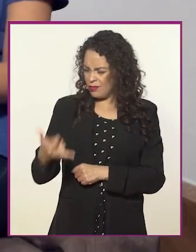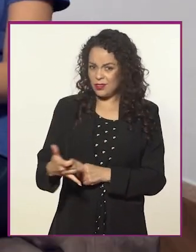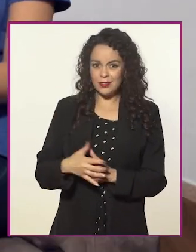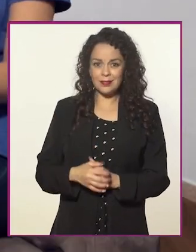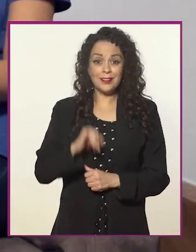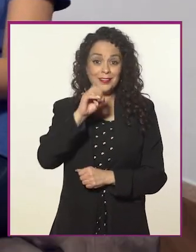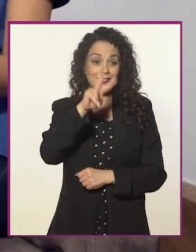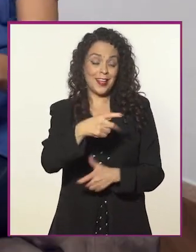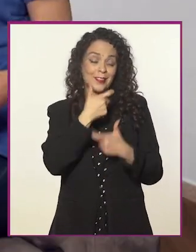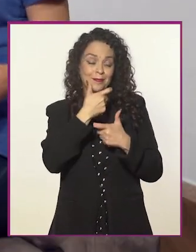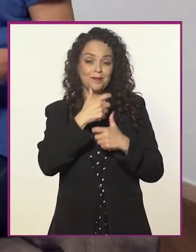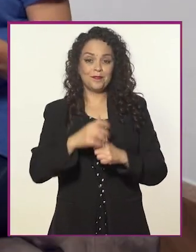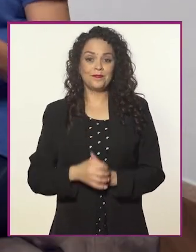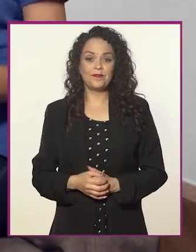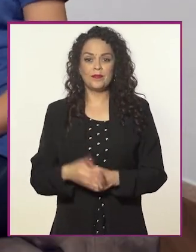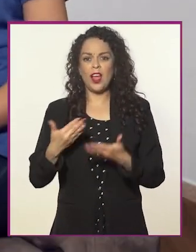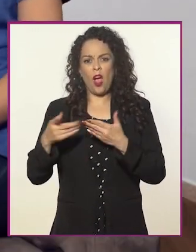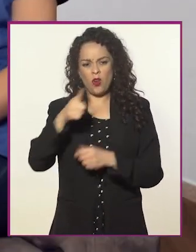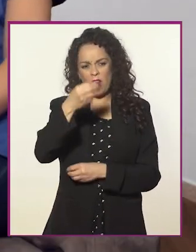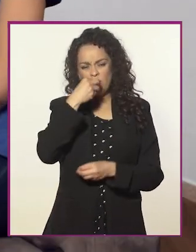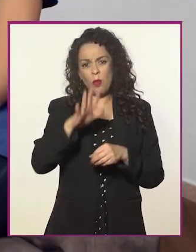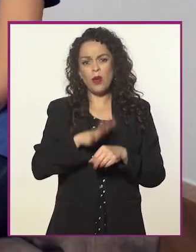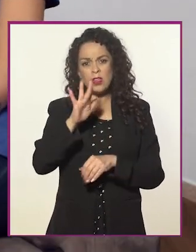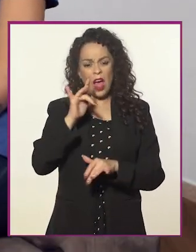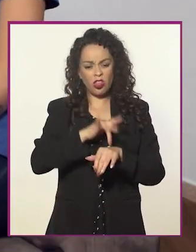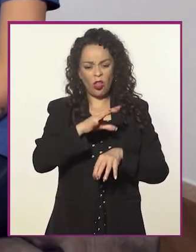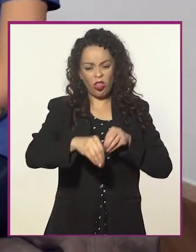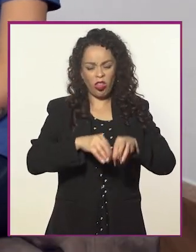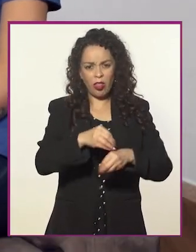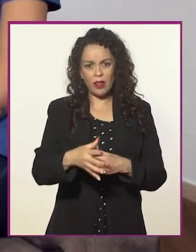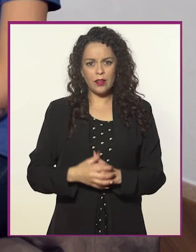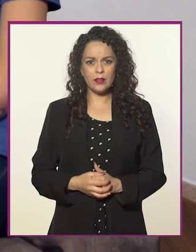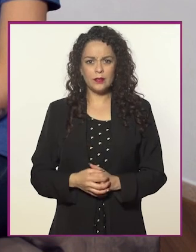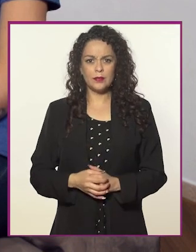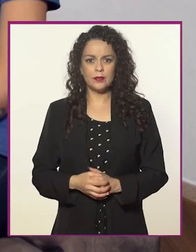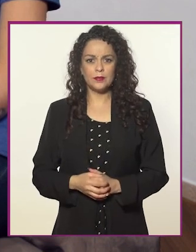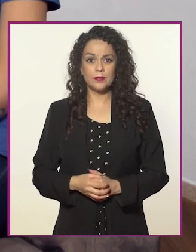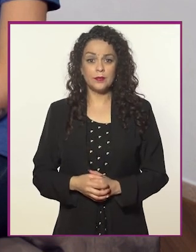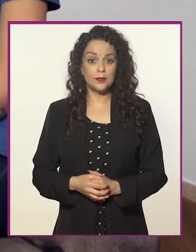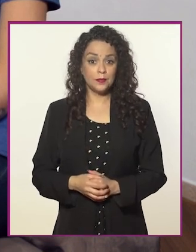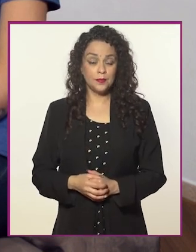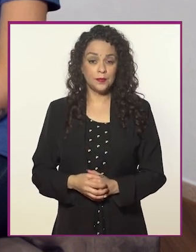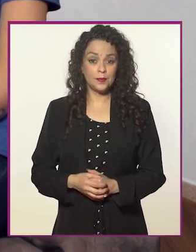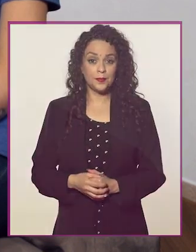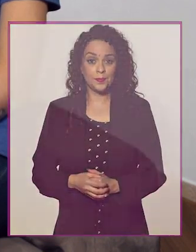Sí. Oye, ahora te las comes tú, están todas Bueno. manoseadas.